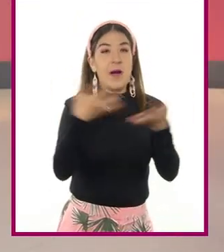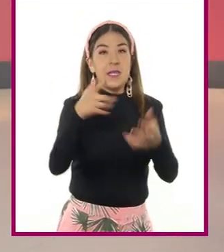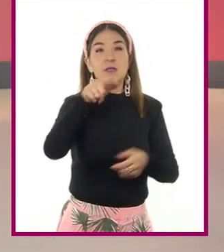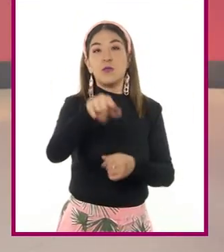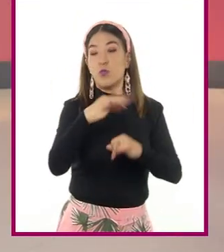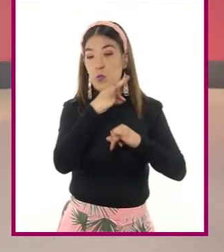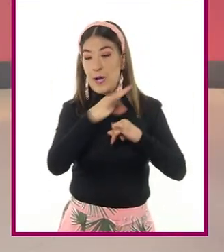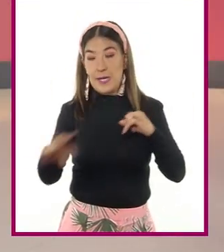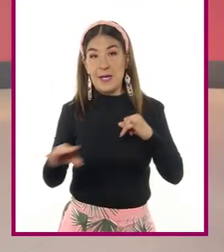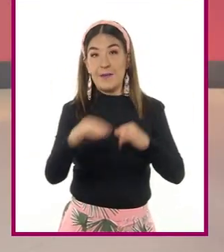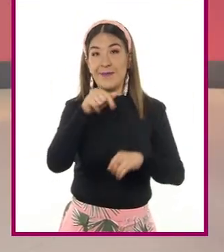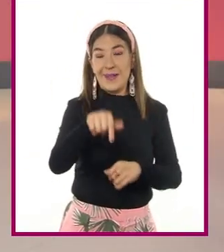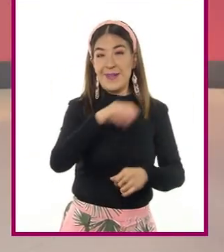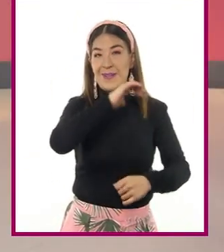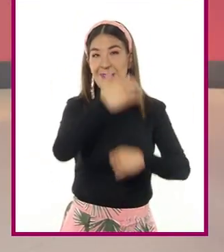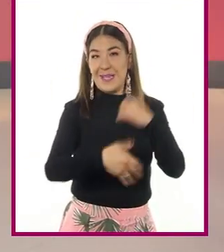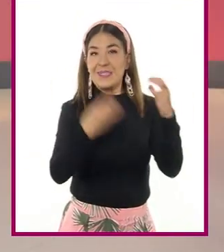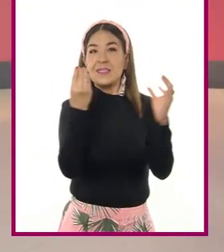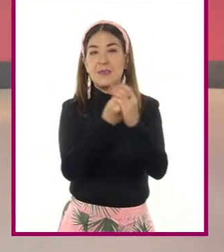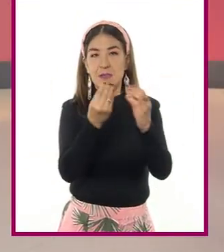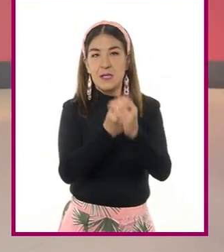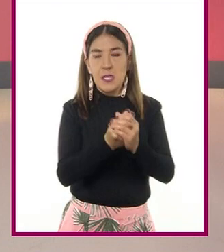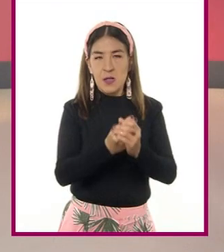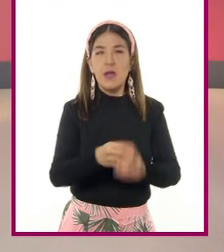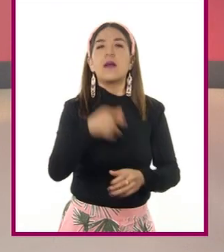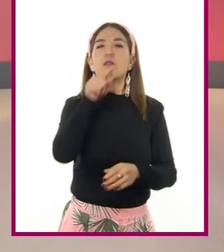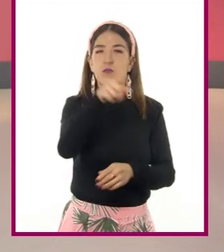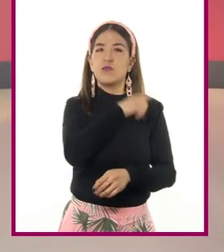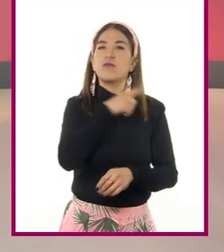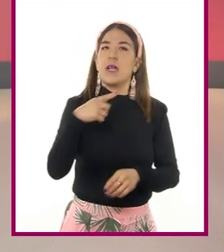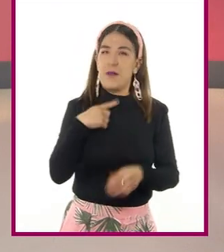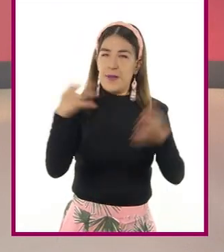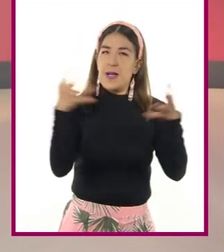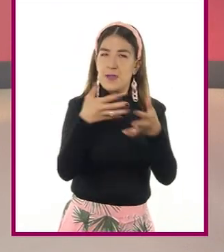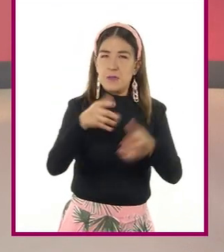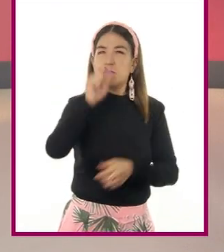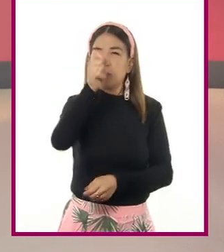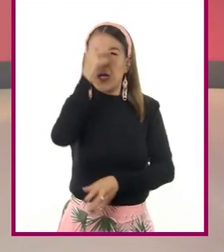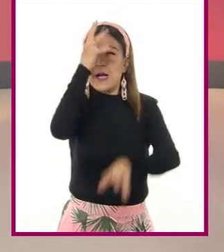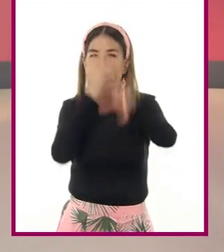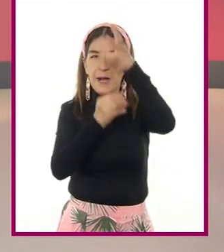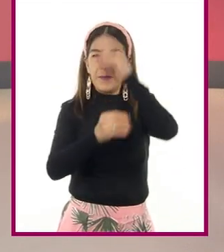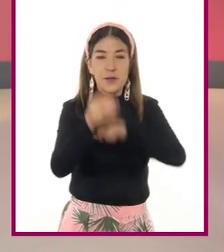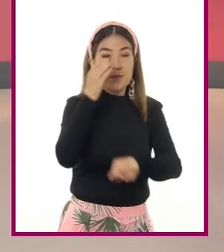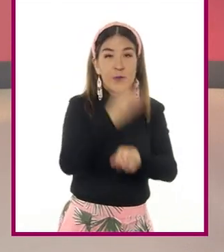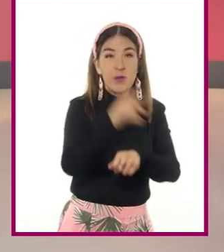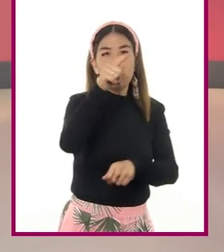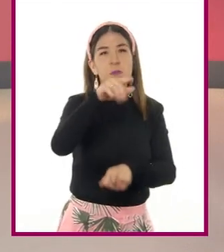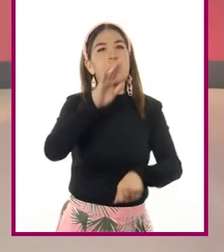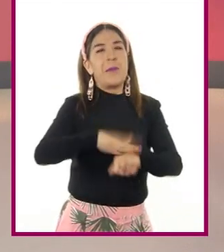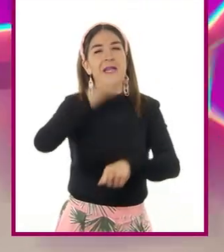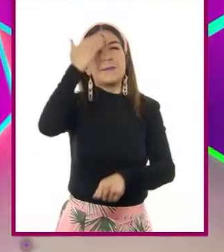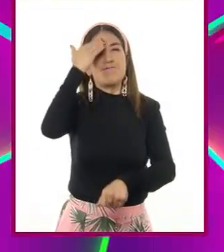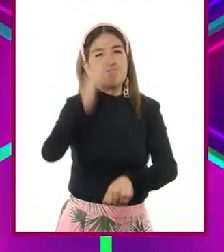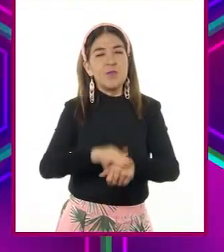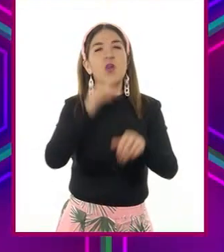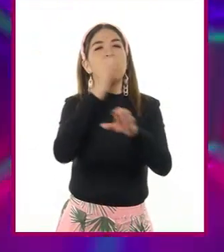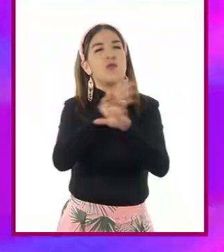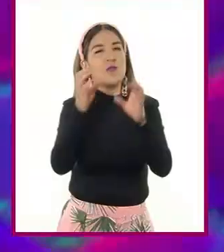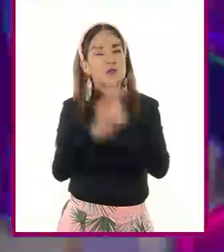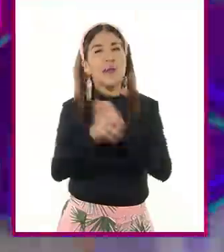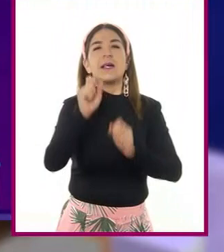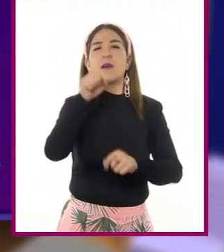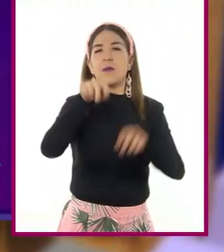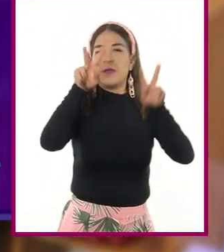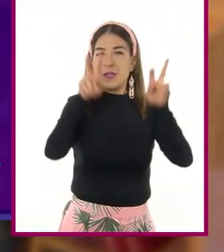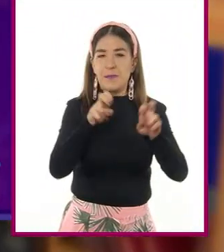al finalizar la sesión, deberán aplicar lo aprendido y les ayudará a reforzar sus conocimientos. Los materiales